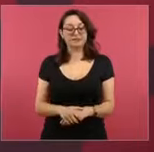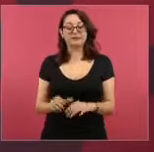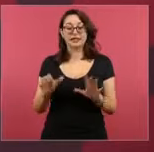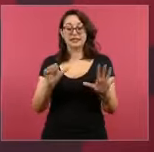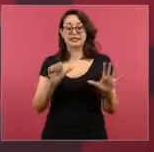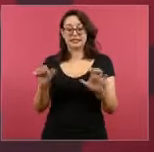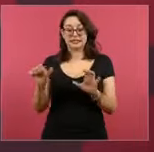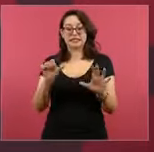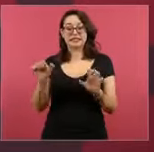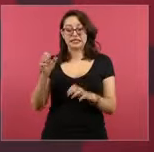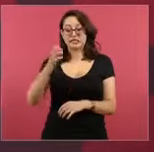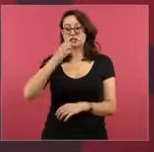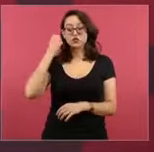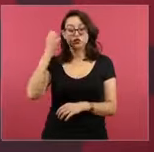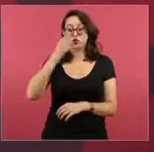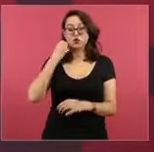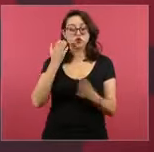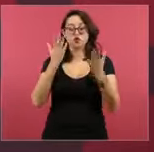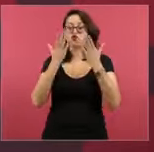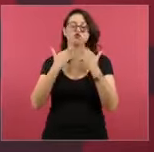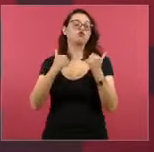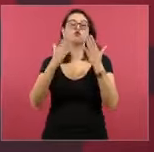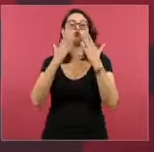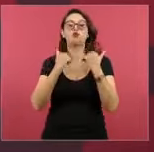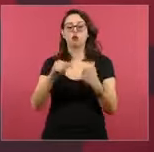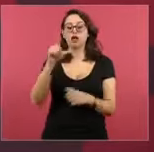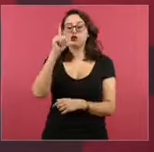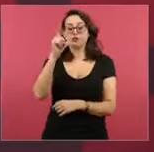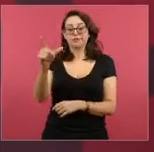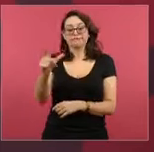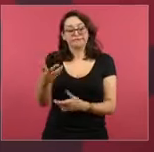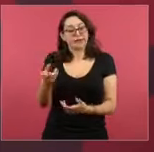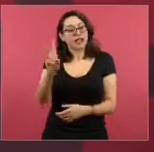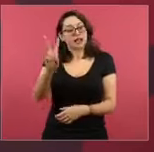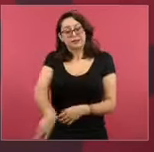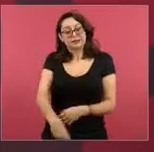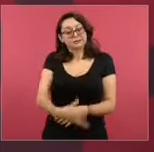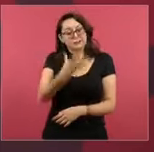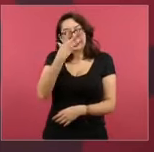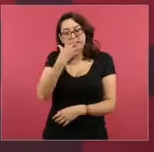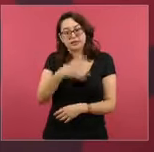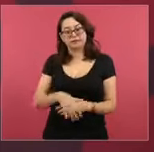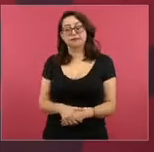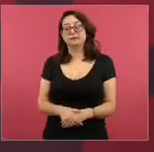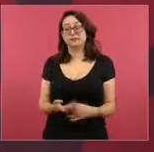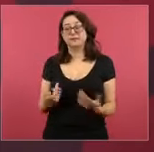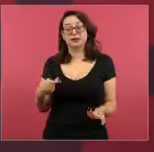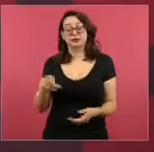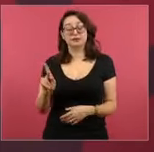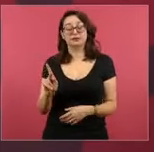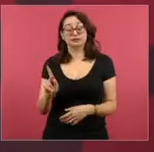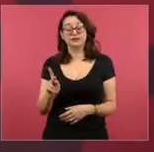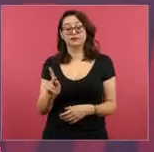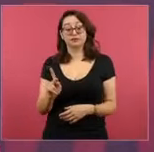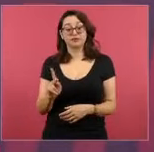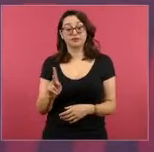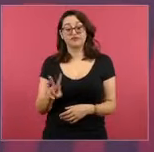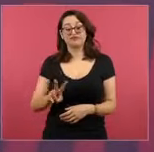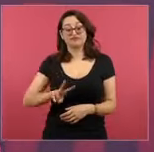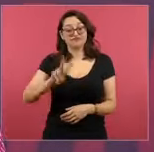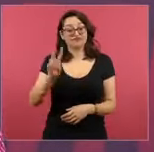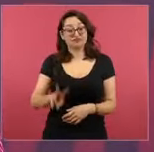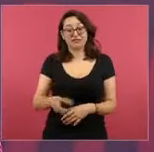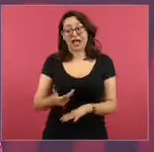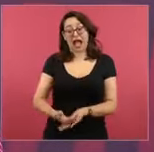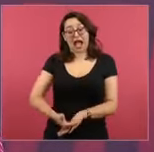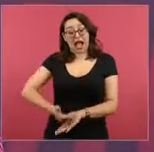energía eléctrica, pero estamos trabajando para que esto sea resuelto a la brevedad. Pero era casi la totalidad